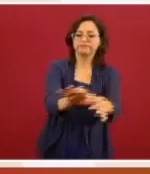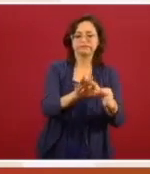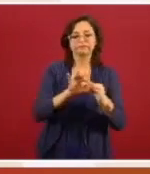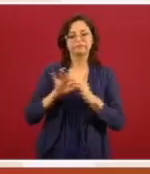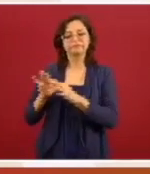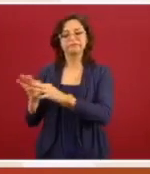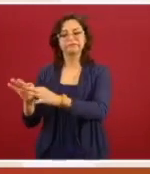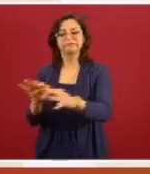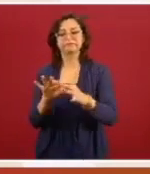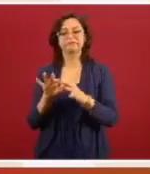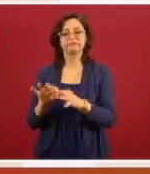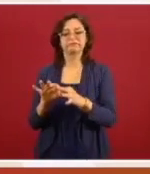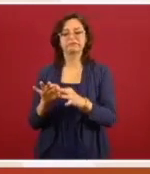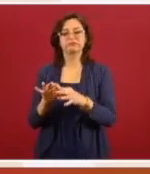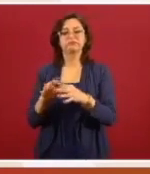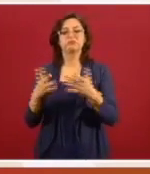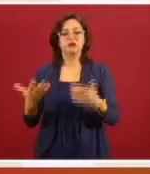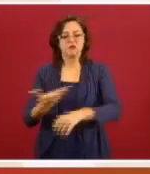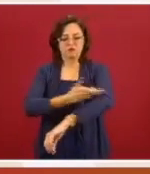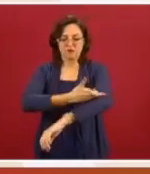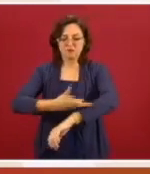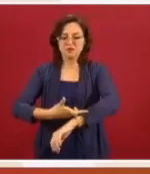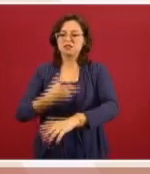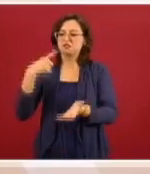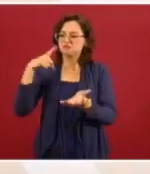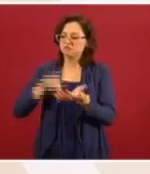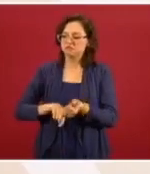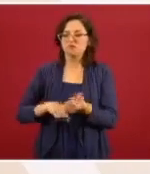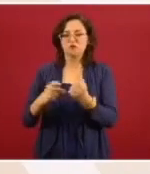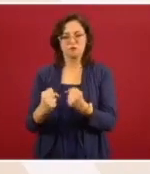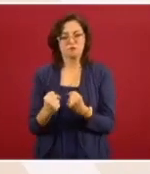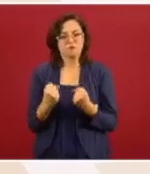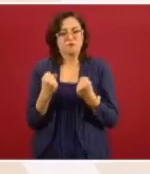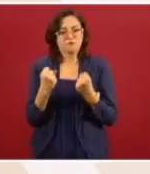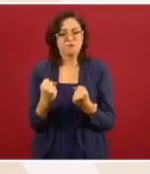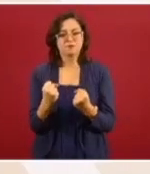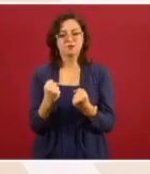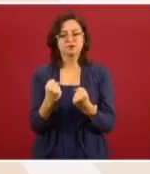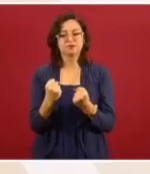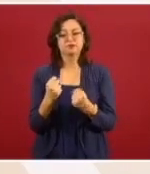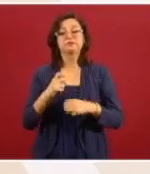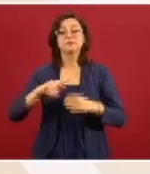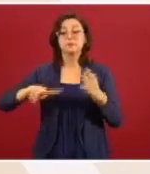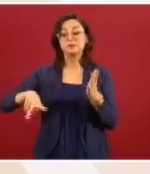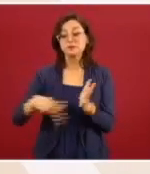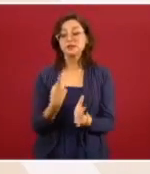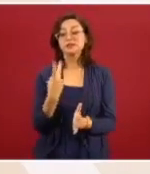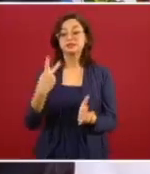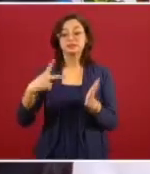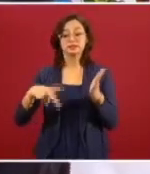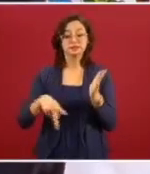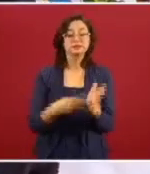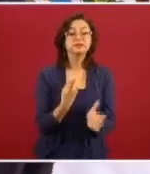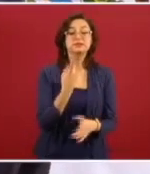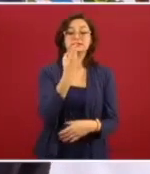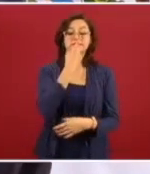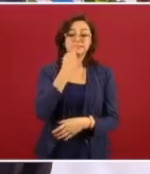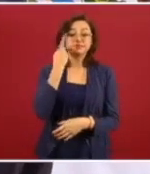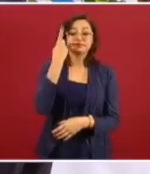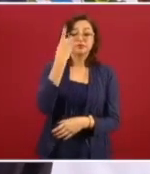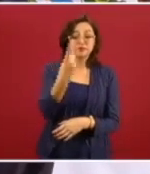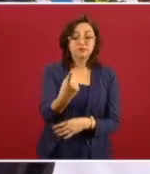caracteriza a nuestras familias, que como lo he señalado en diversas